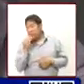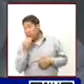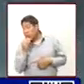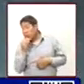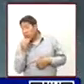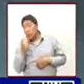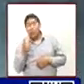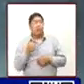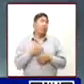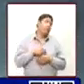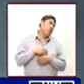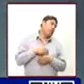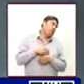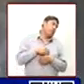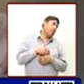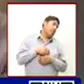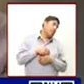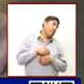estaba aquí.